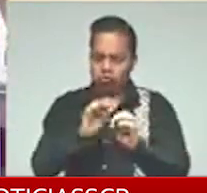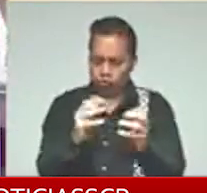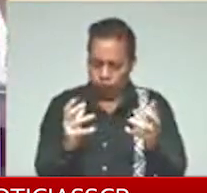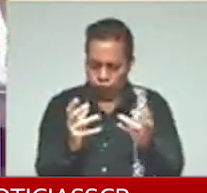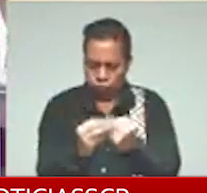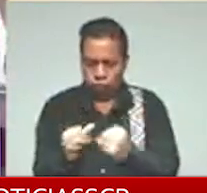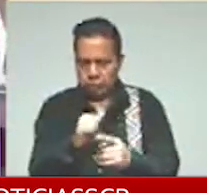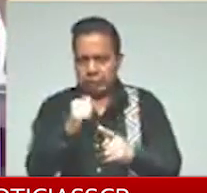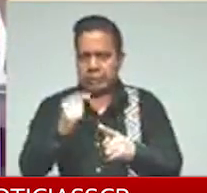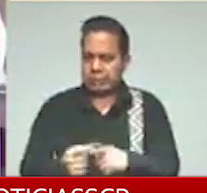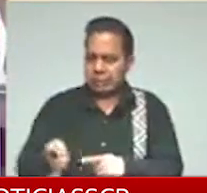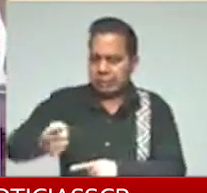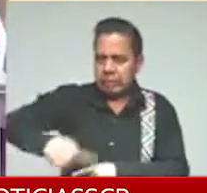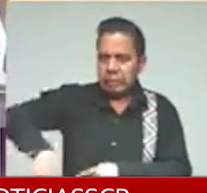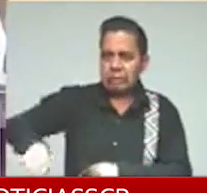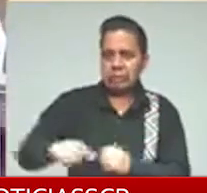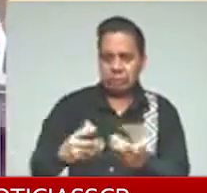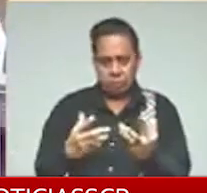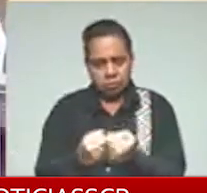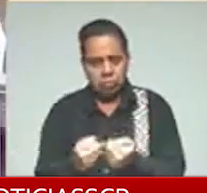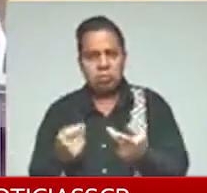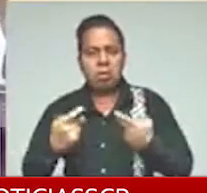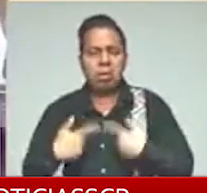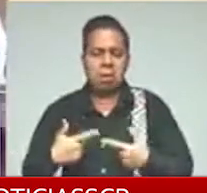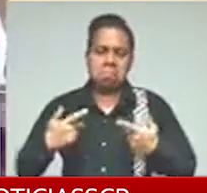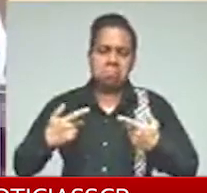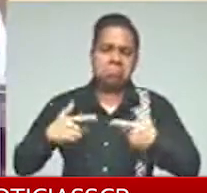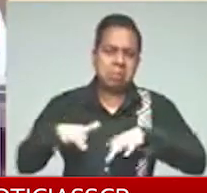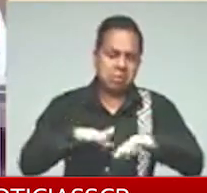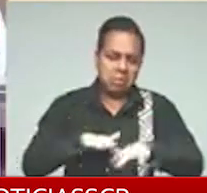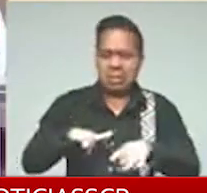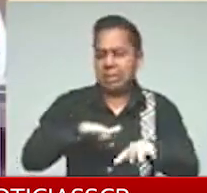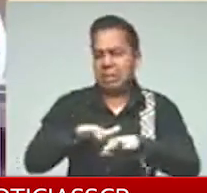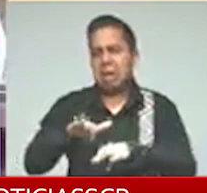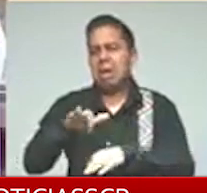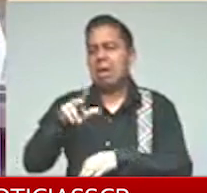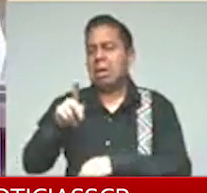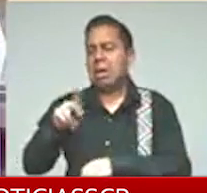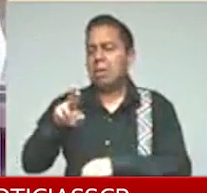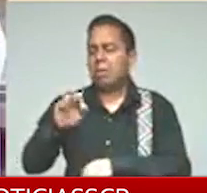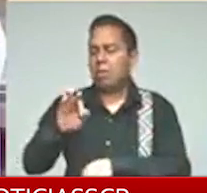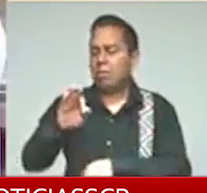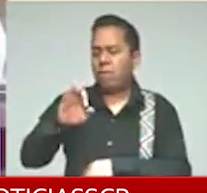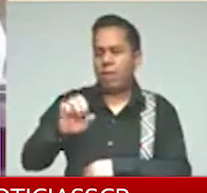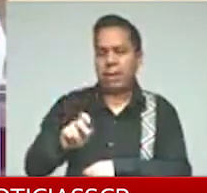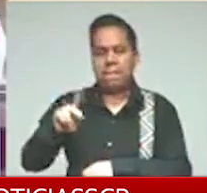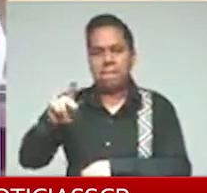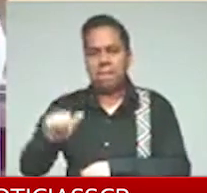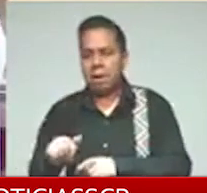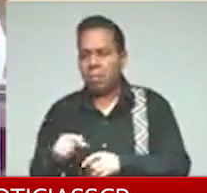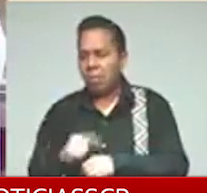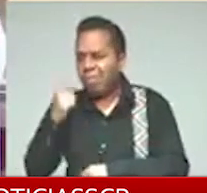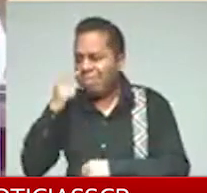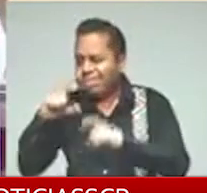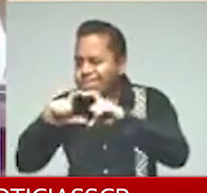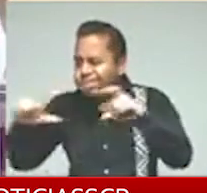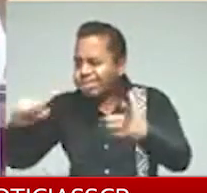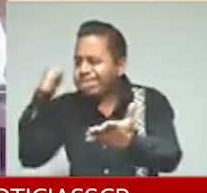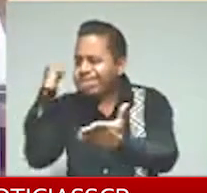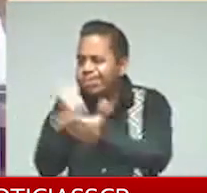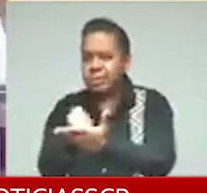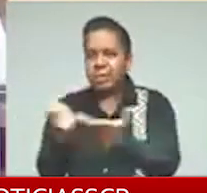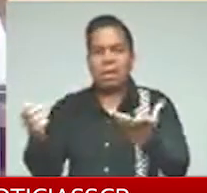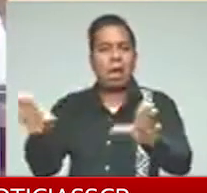acompañaron a los inspectores de la Profepa, que revisaron la integridad de los sellos de